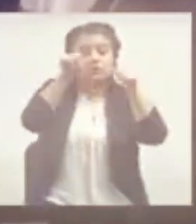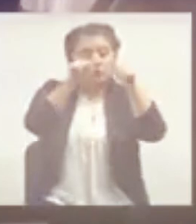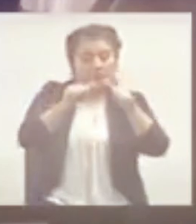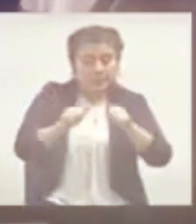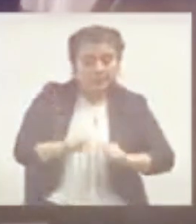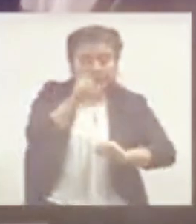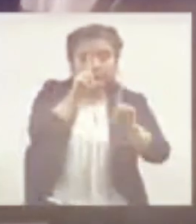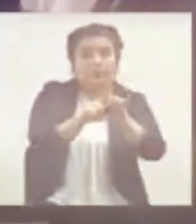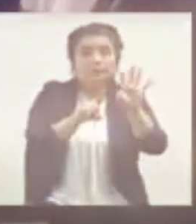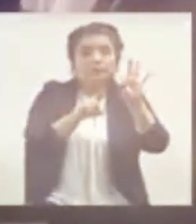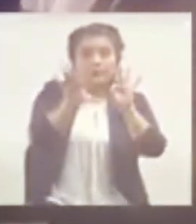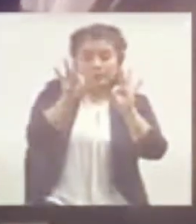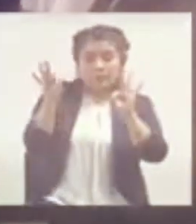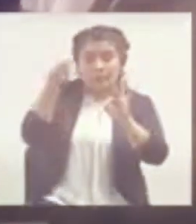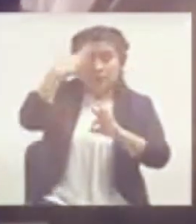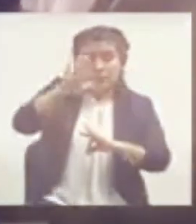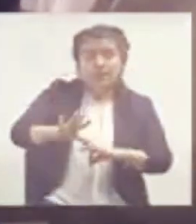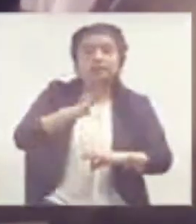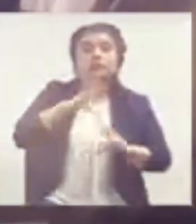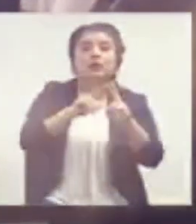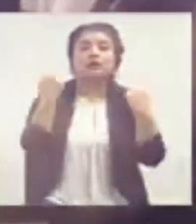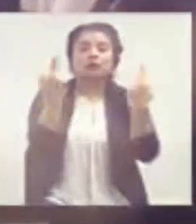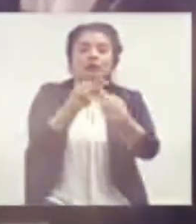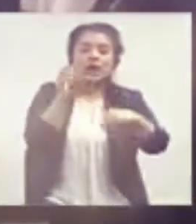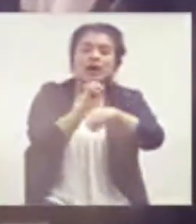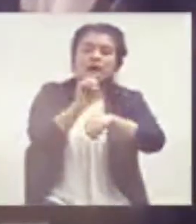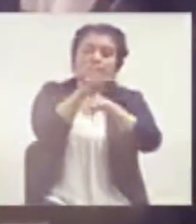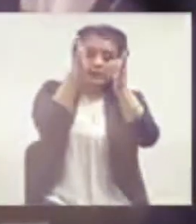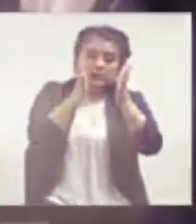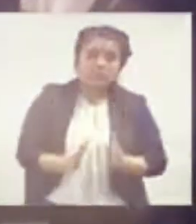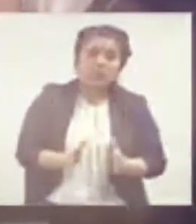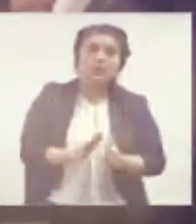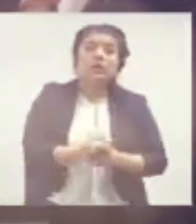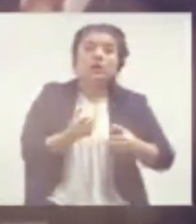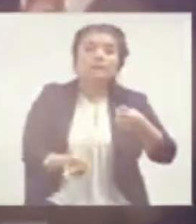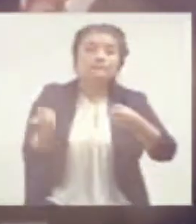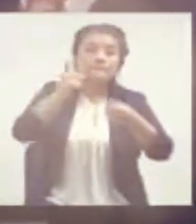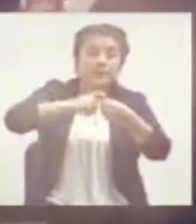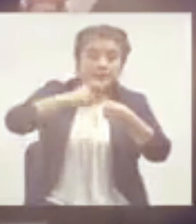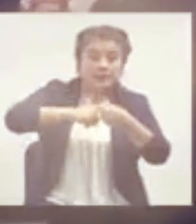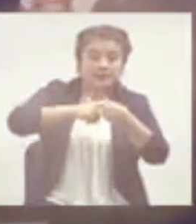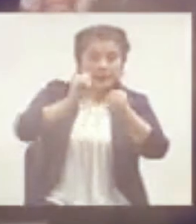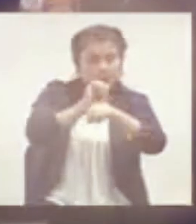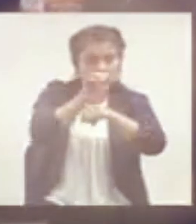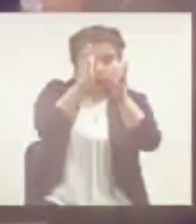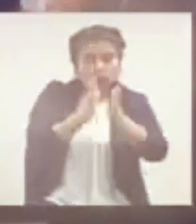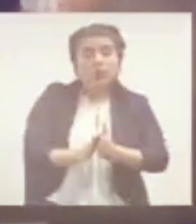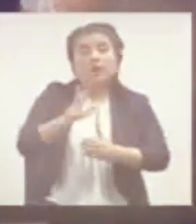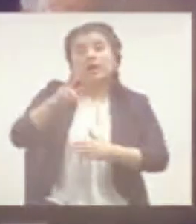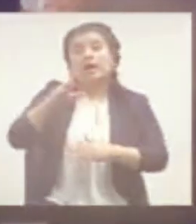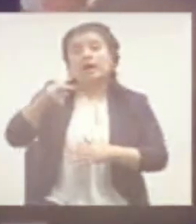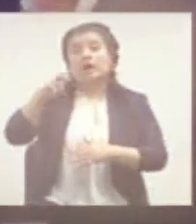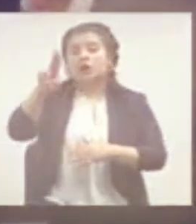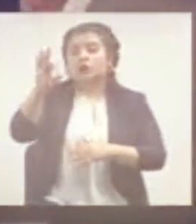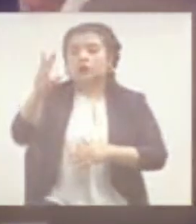los invitamos para el día de mañana. Hay una reunión de los asesores con la participación de los asesores del diputado Neri Rodas